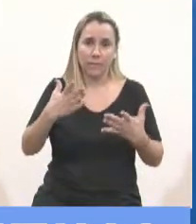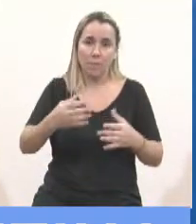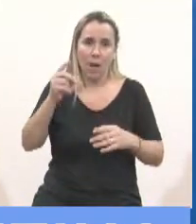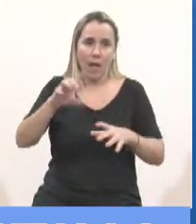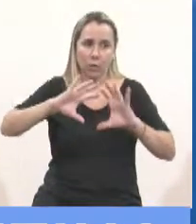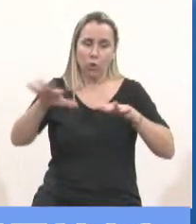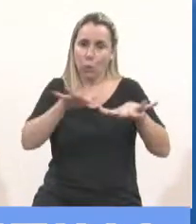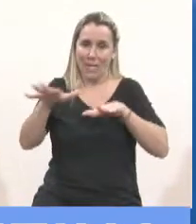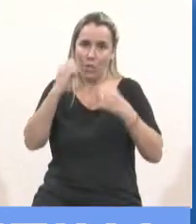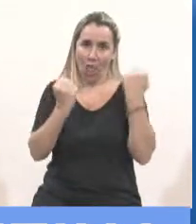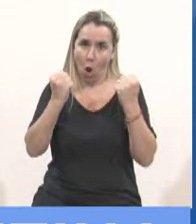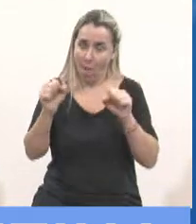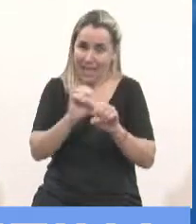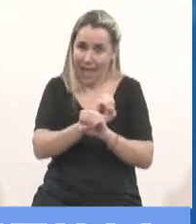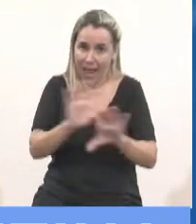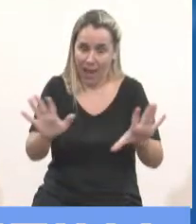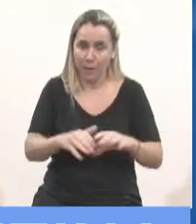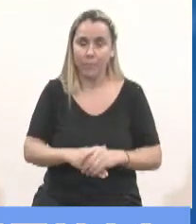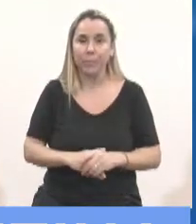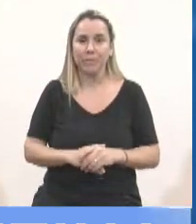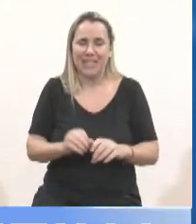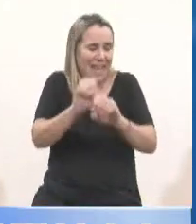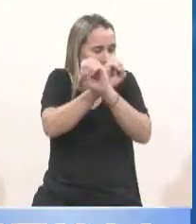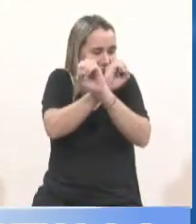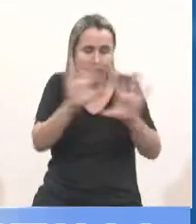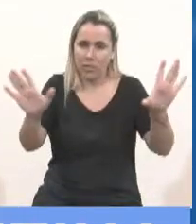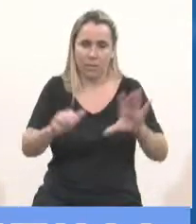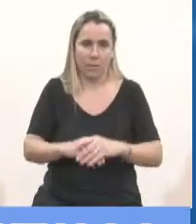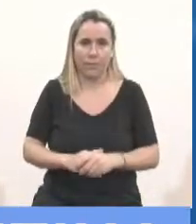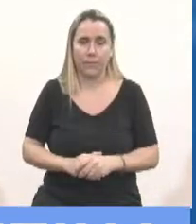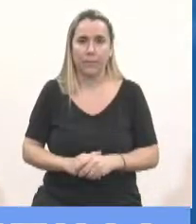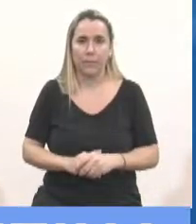esquema económico es verdaderamente grave. Gravísimo realmente.